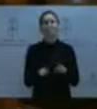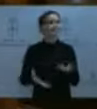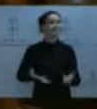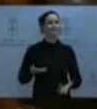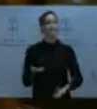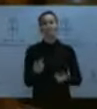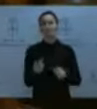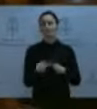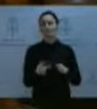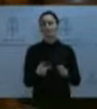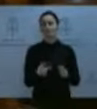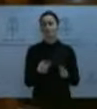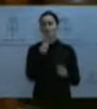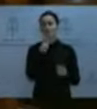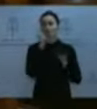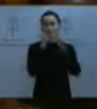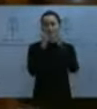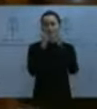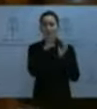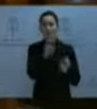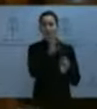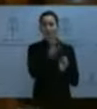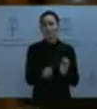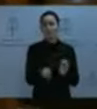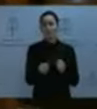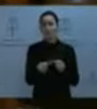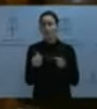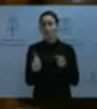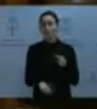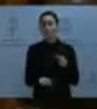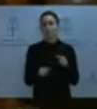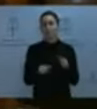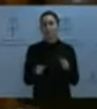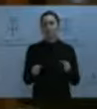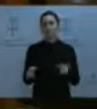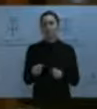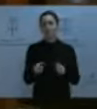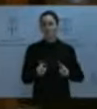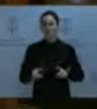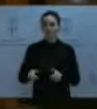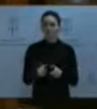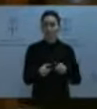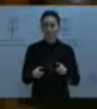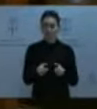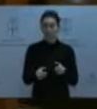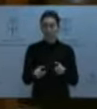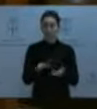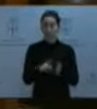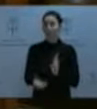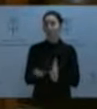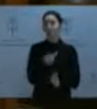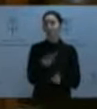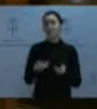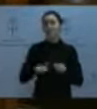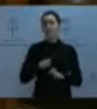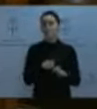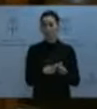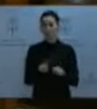30% de cuota de merluza antes de ir a la negociación con Bruselas, para después, cuando se realiza la negociación y solamente nos quitan